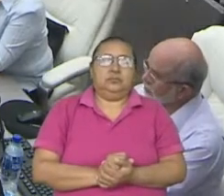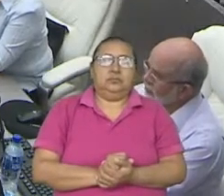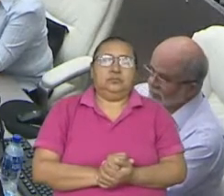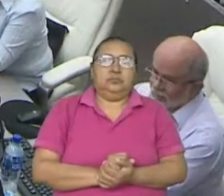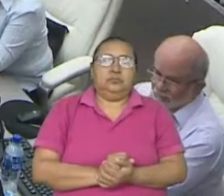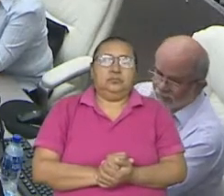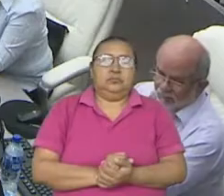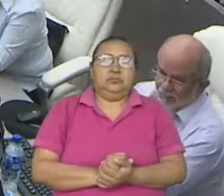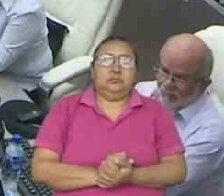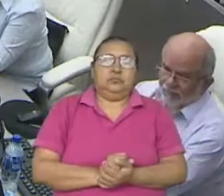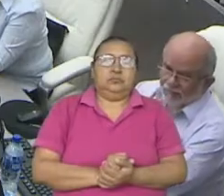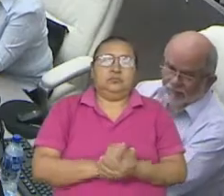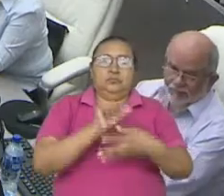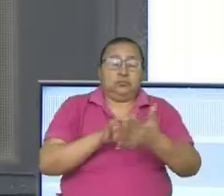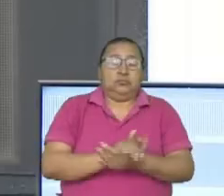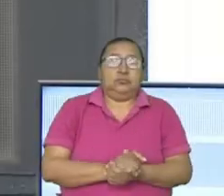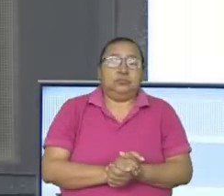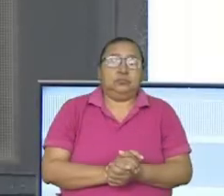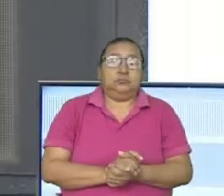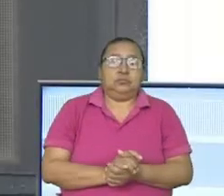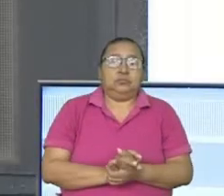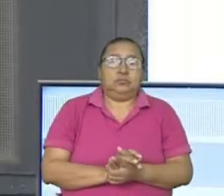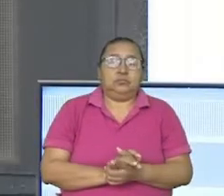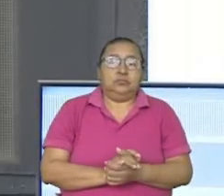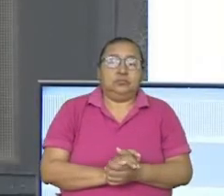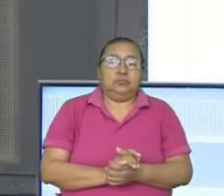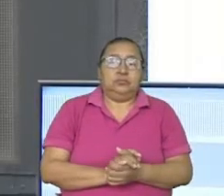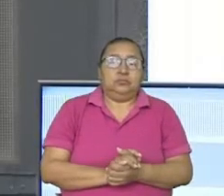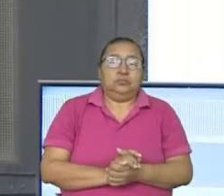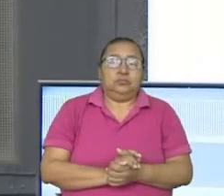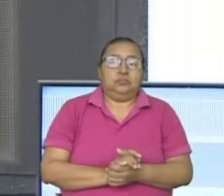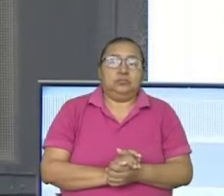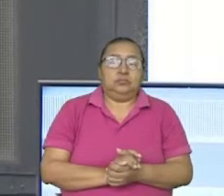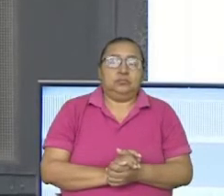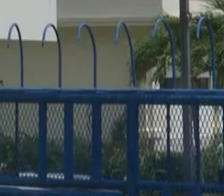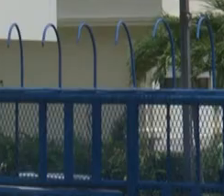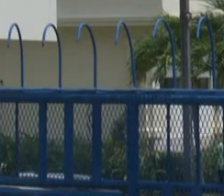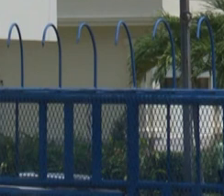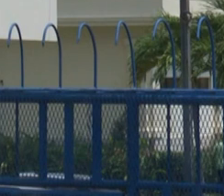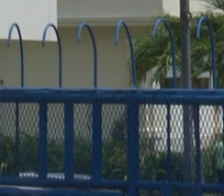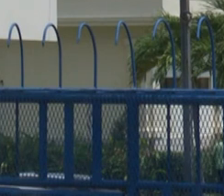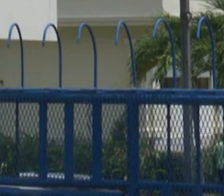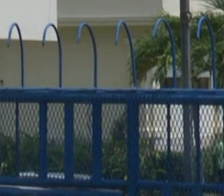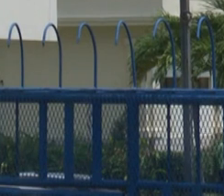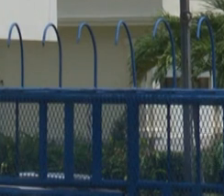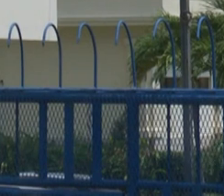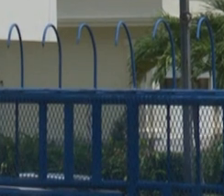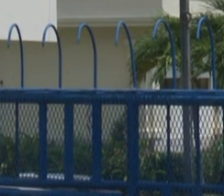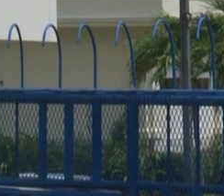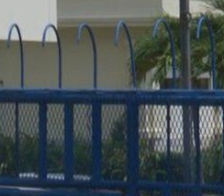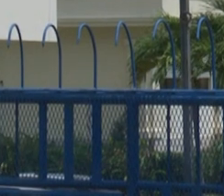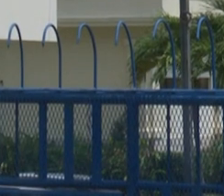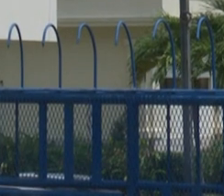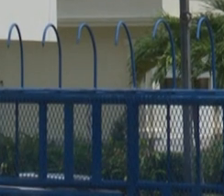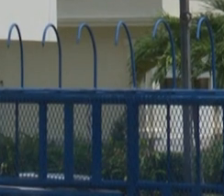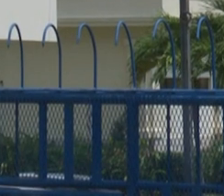asamblea nacional dio por reformado el código penal que desde ya le permite a los jueces nicaragüenses juzgar en ausencia a ciudadanos que se